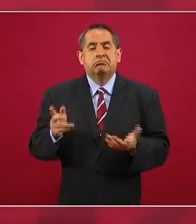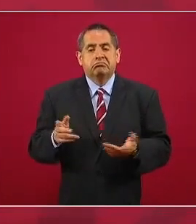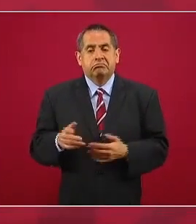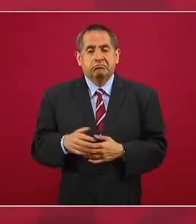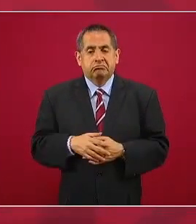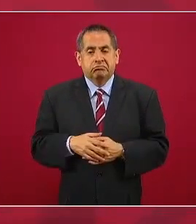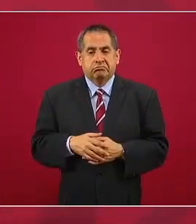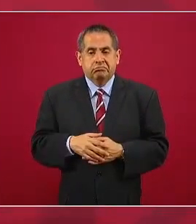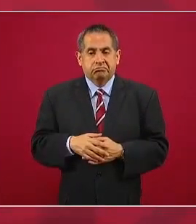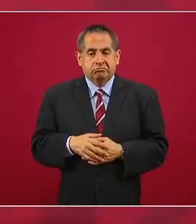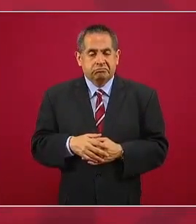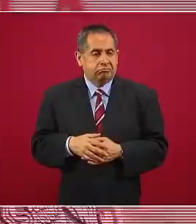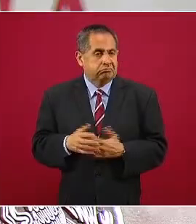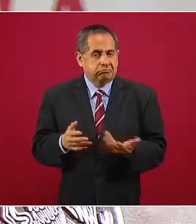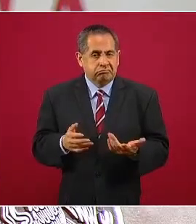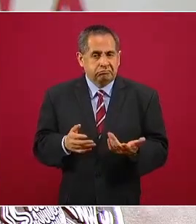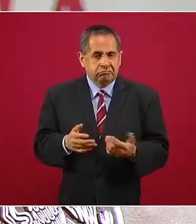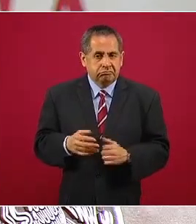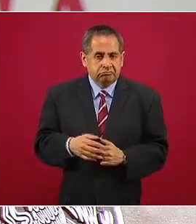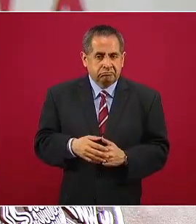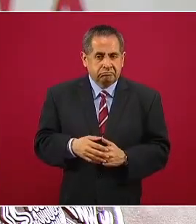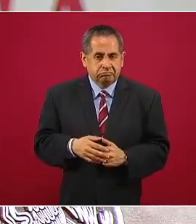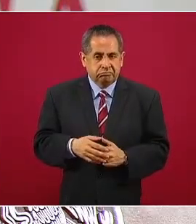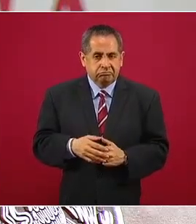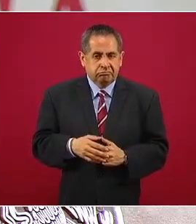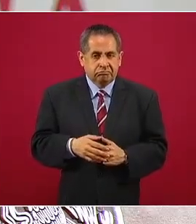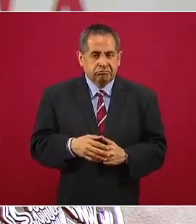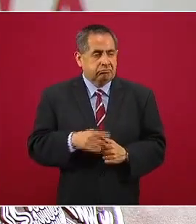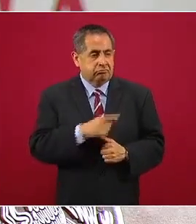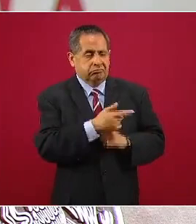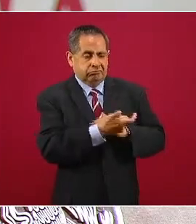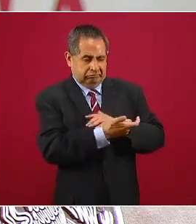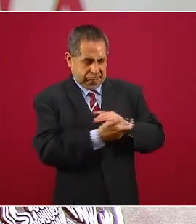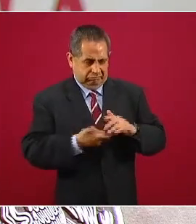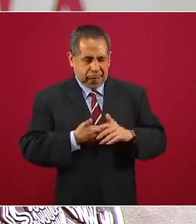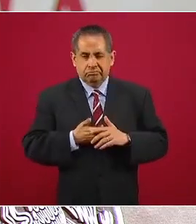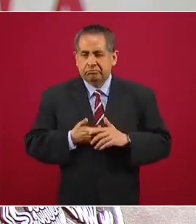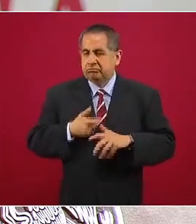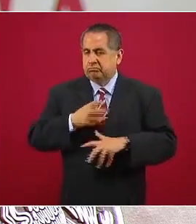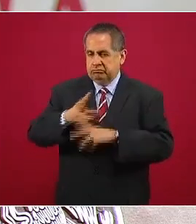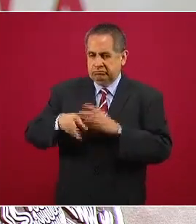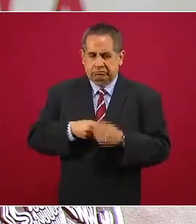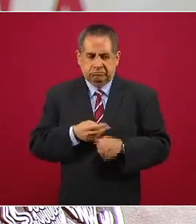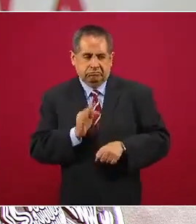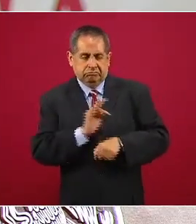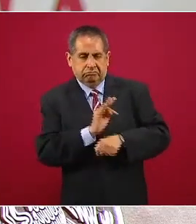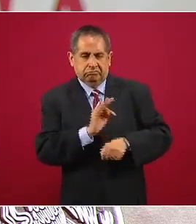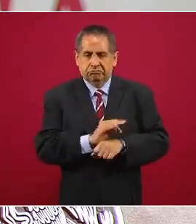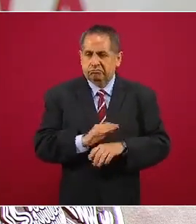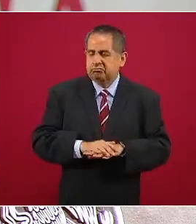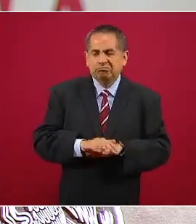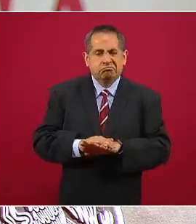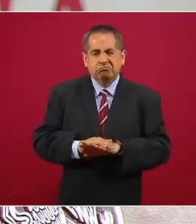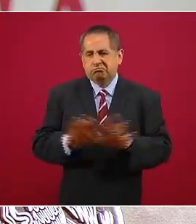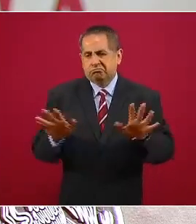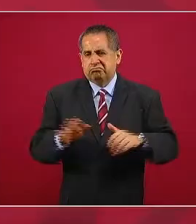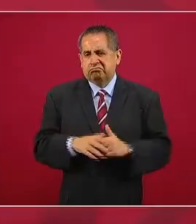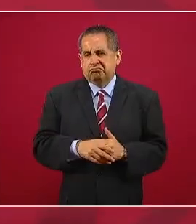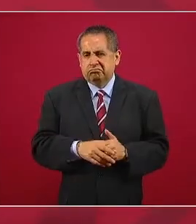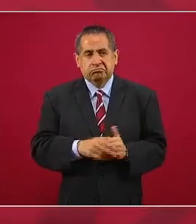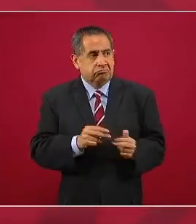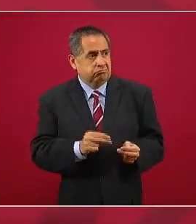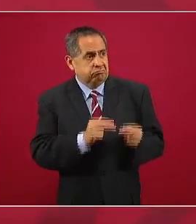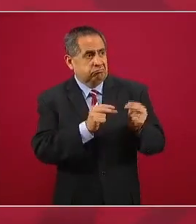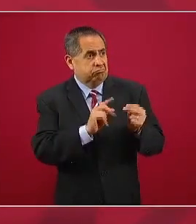porque recibí dinero de hombres de